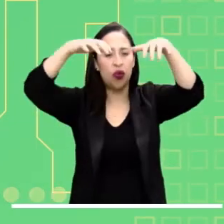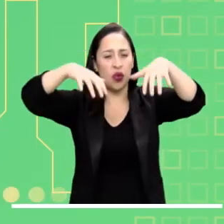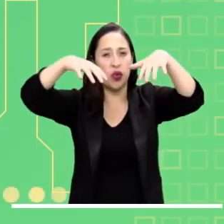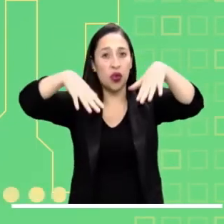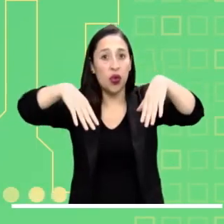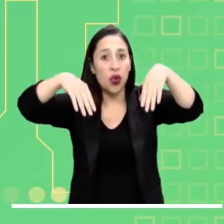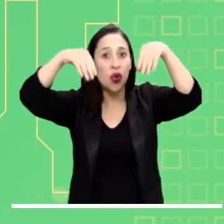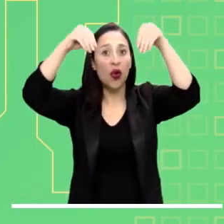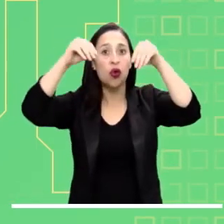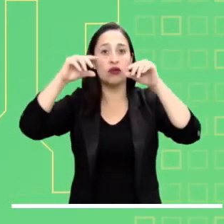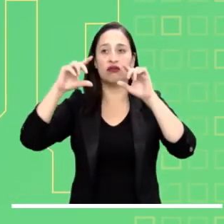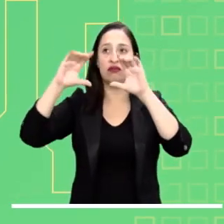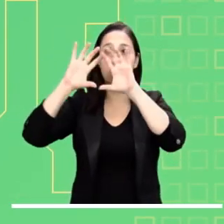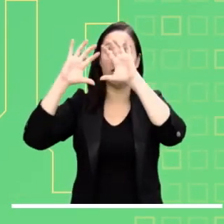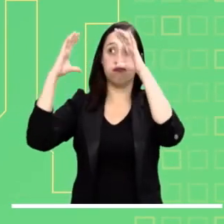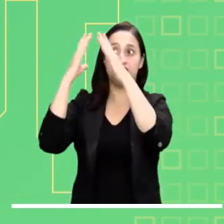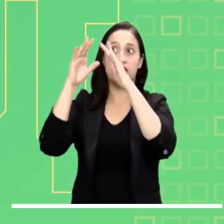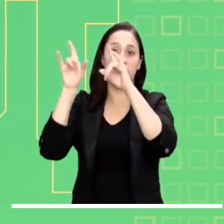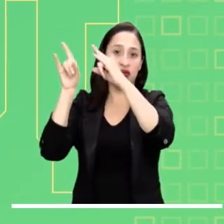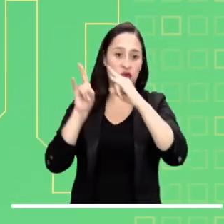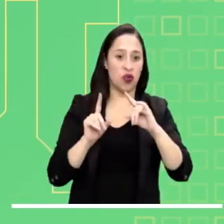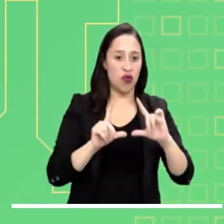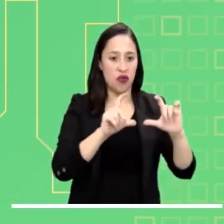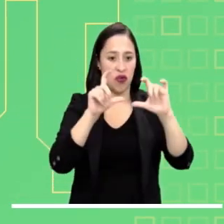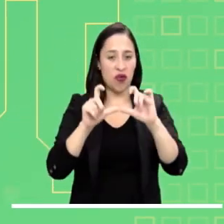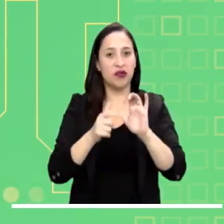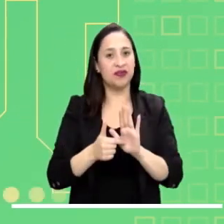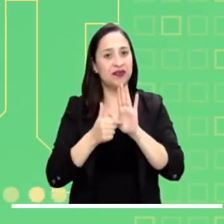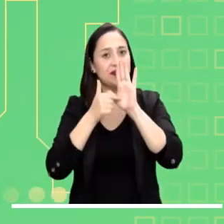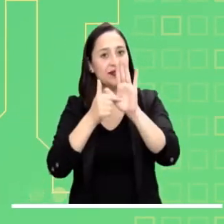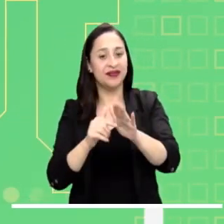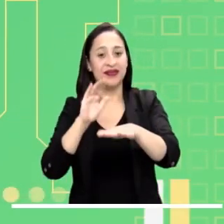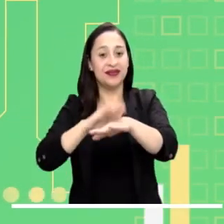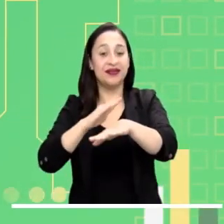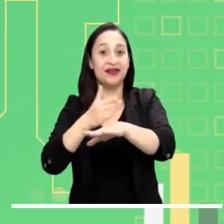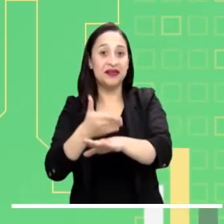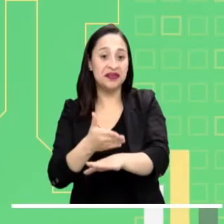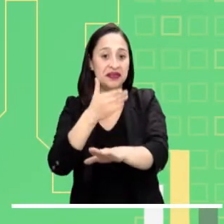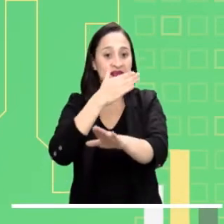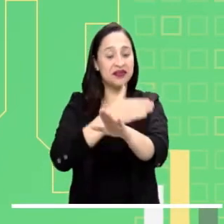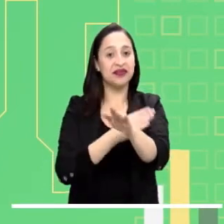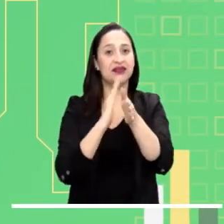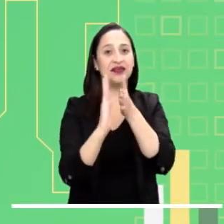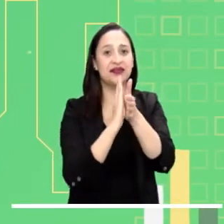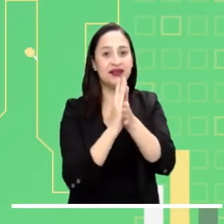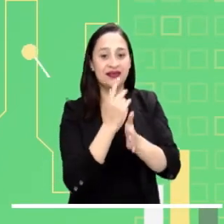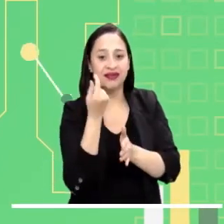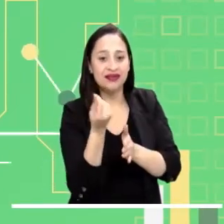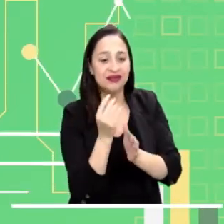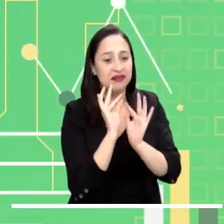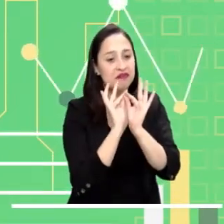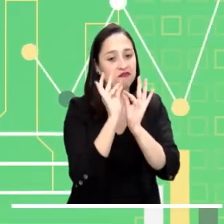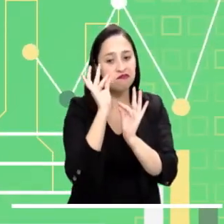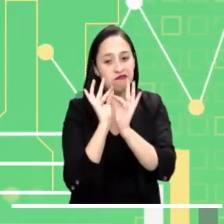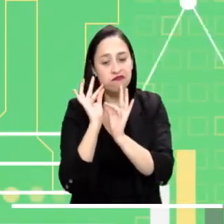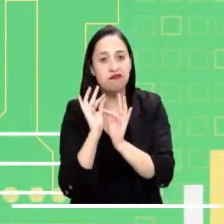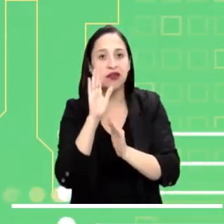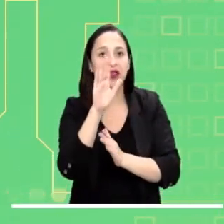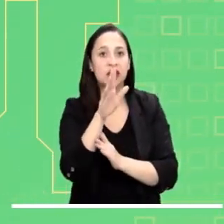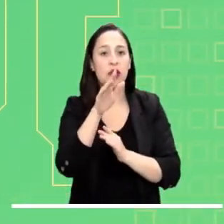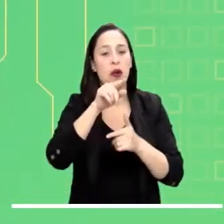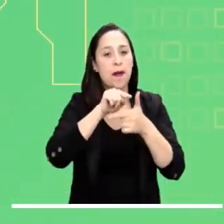tiempo, las imágenes satelitales y conozca las principales alertas tempranas. Información detallada a nivel municipal,